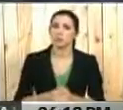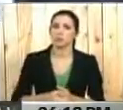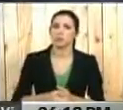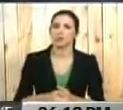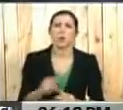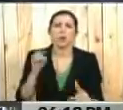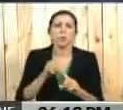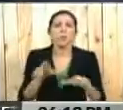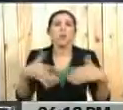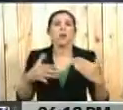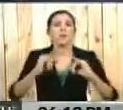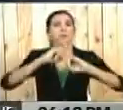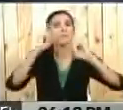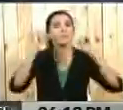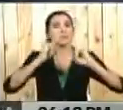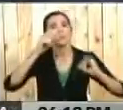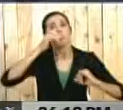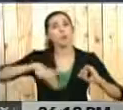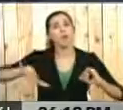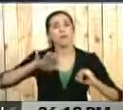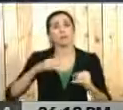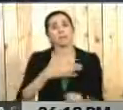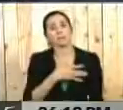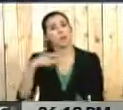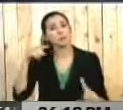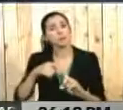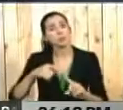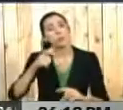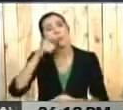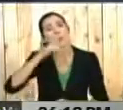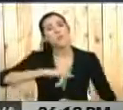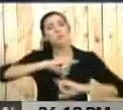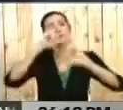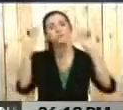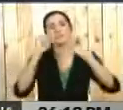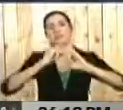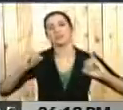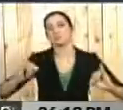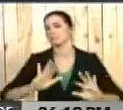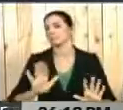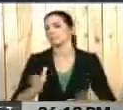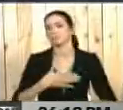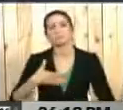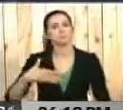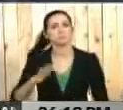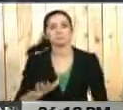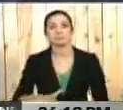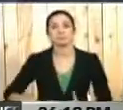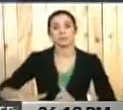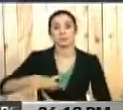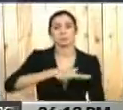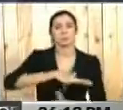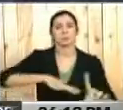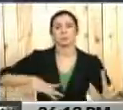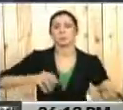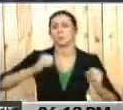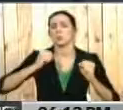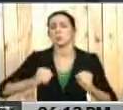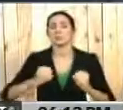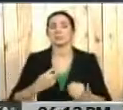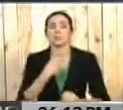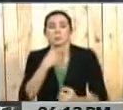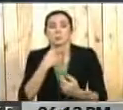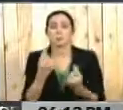quiere? La felicidad de los venezolanos, la felicidad del pueblo de Venezuela en medio de una enorme crisis